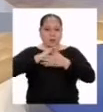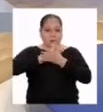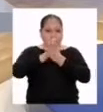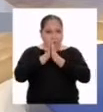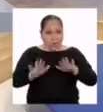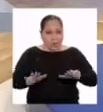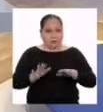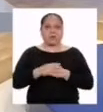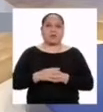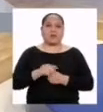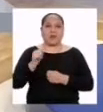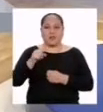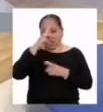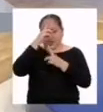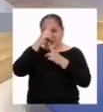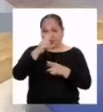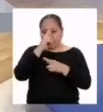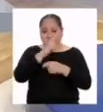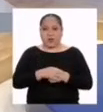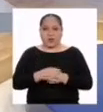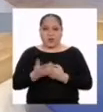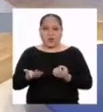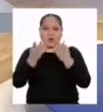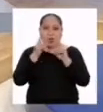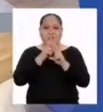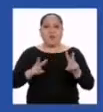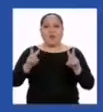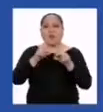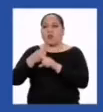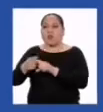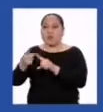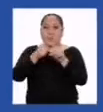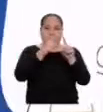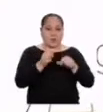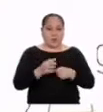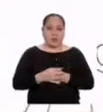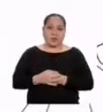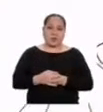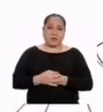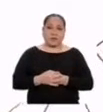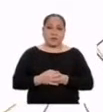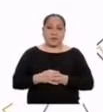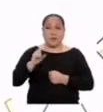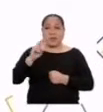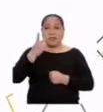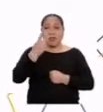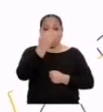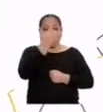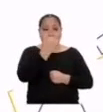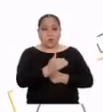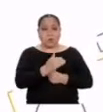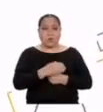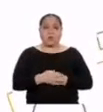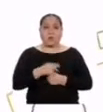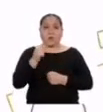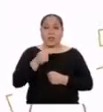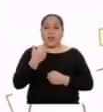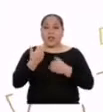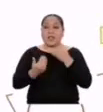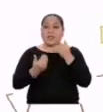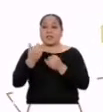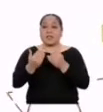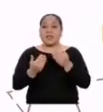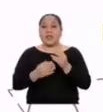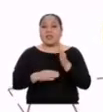todo en base al respeto y a la valoración de las diversidades. Y el segundo, en el desarrollo